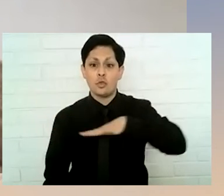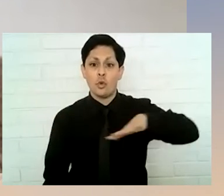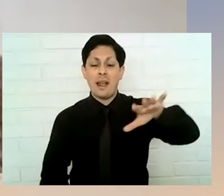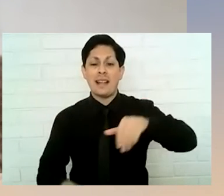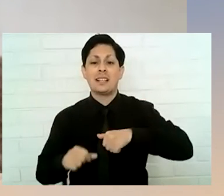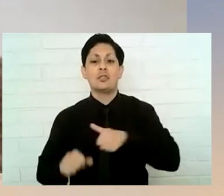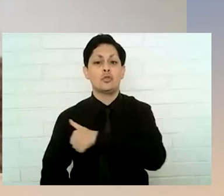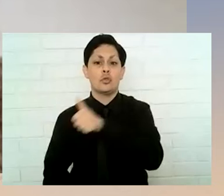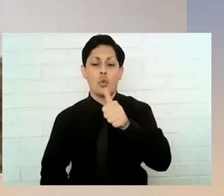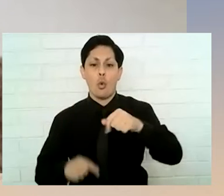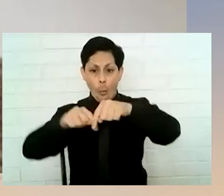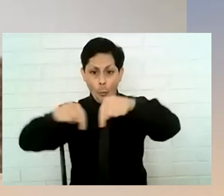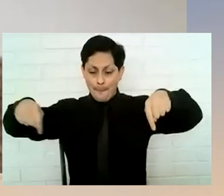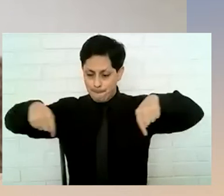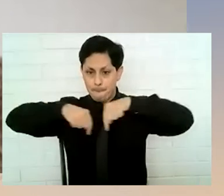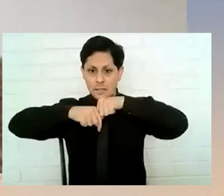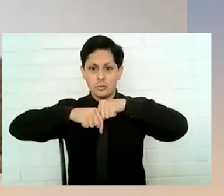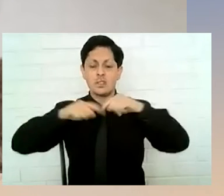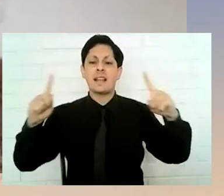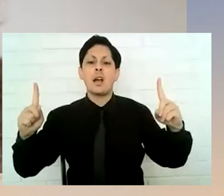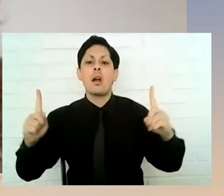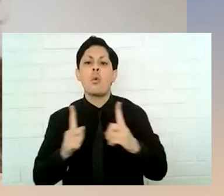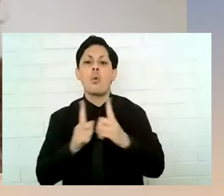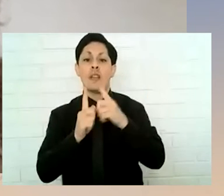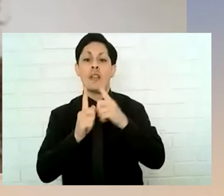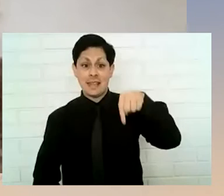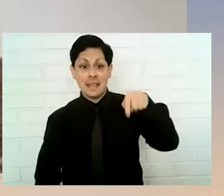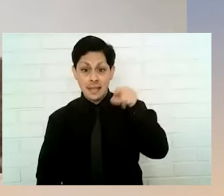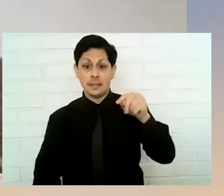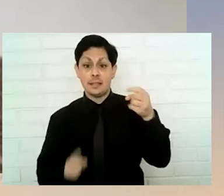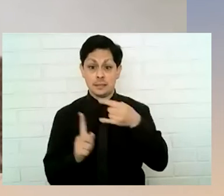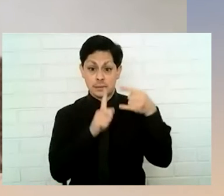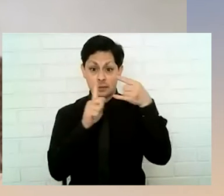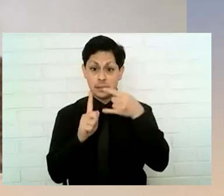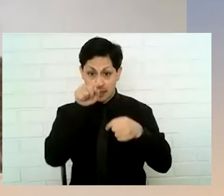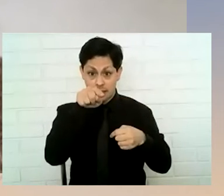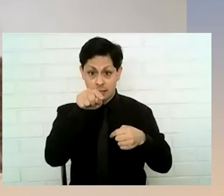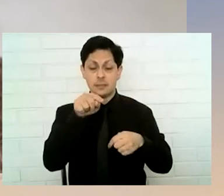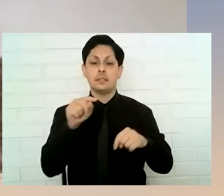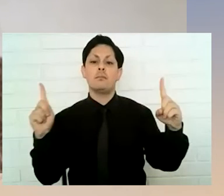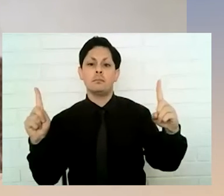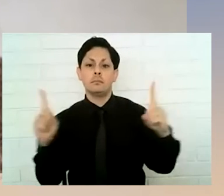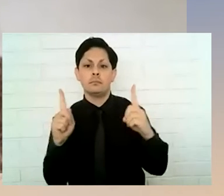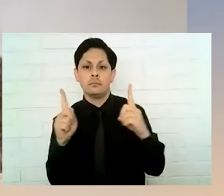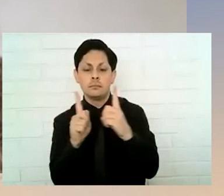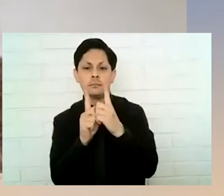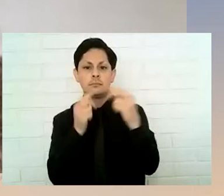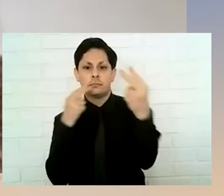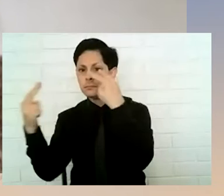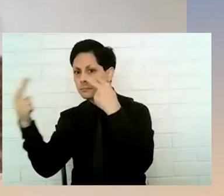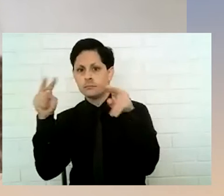con espacios de encuentro. Y este es un espacio de encuentro que queremos darle, ¿no es cierto?, el